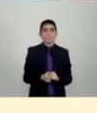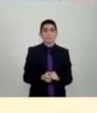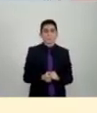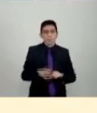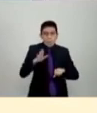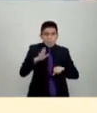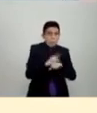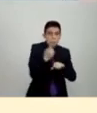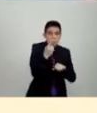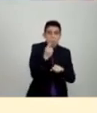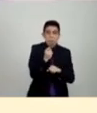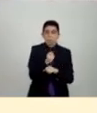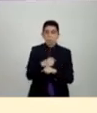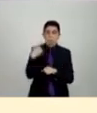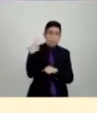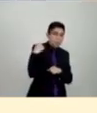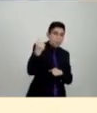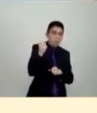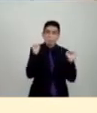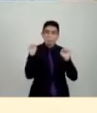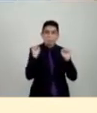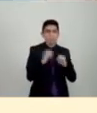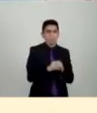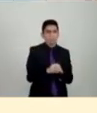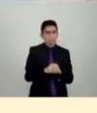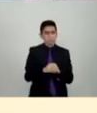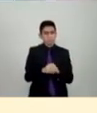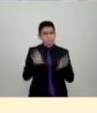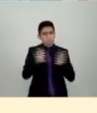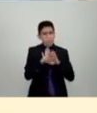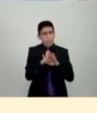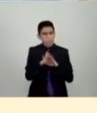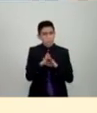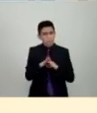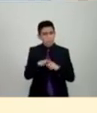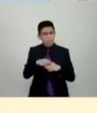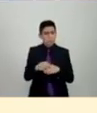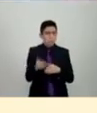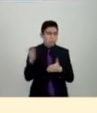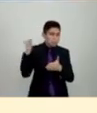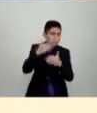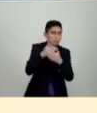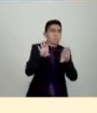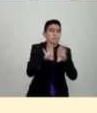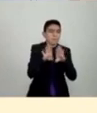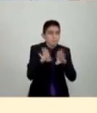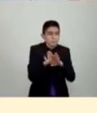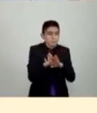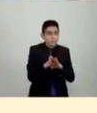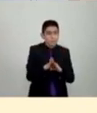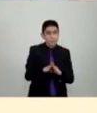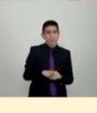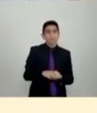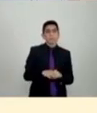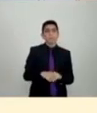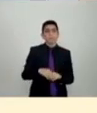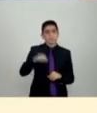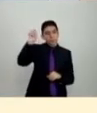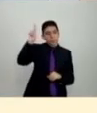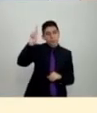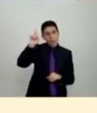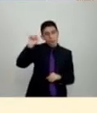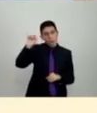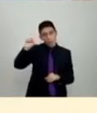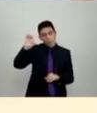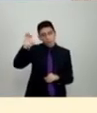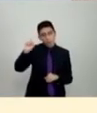salí corriendo y cómo fue que pude llegar hasta allá? Entonces, el síndrome de Ulises es un poco la idea de un personaje que